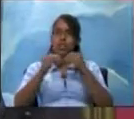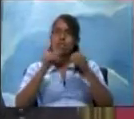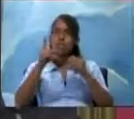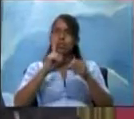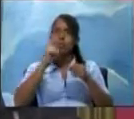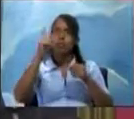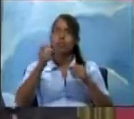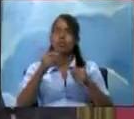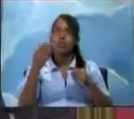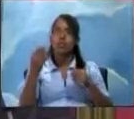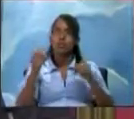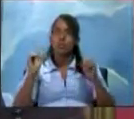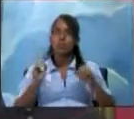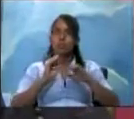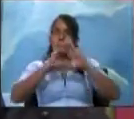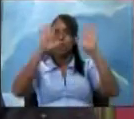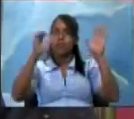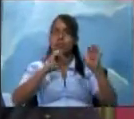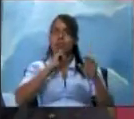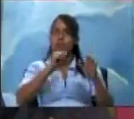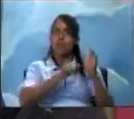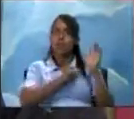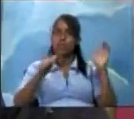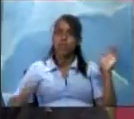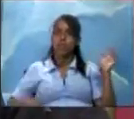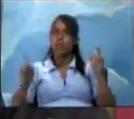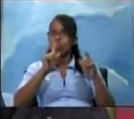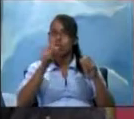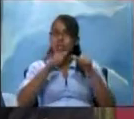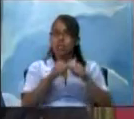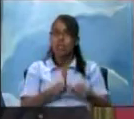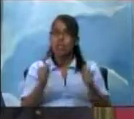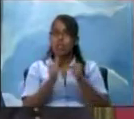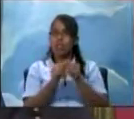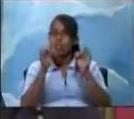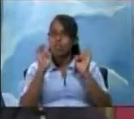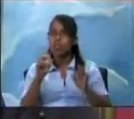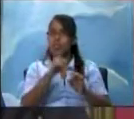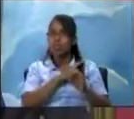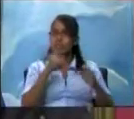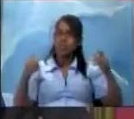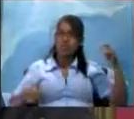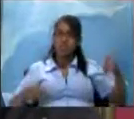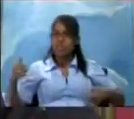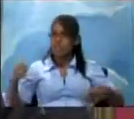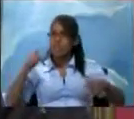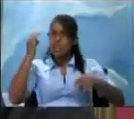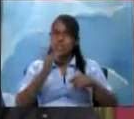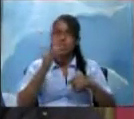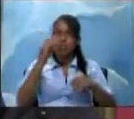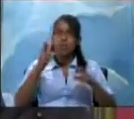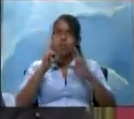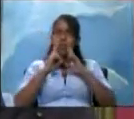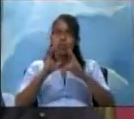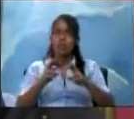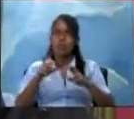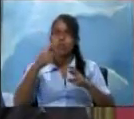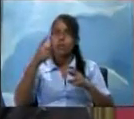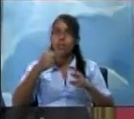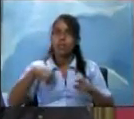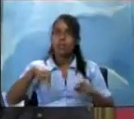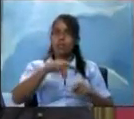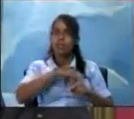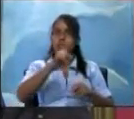pregunta. Y qué maravilloso es que el Señor no se queda con ninguna de nuestras inquietudes, siempre nos responde